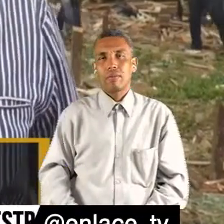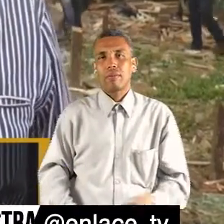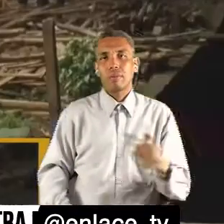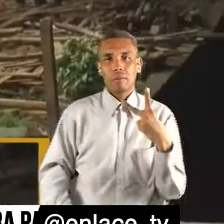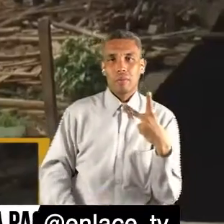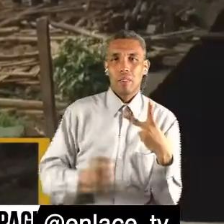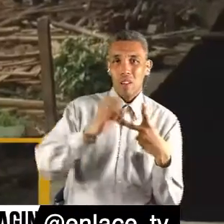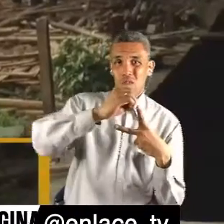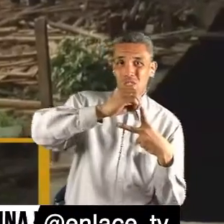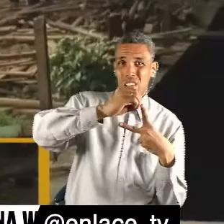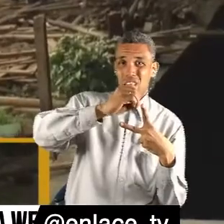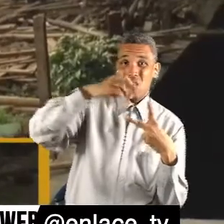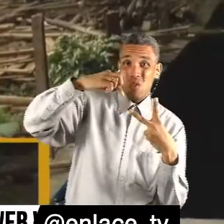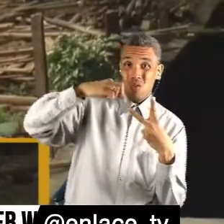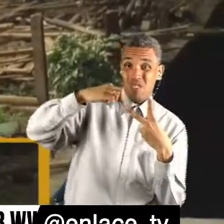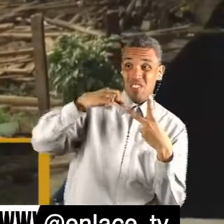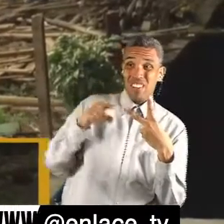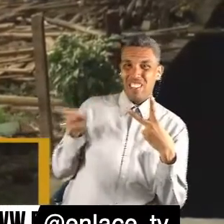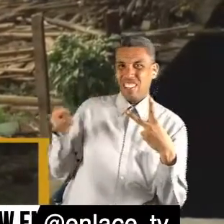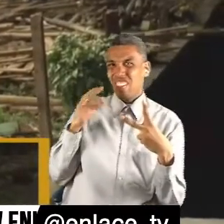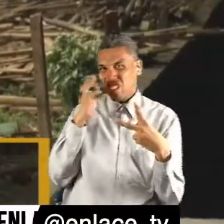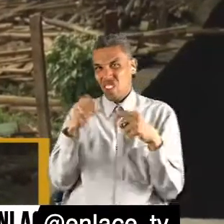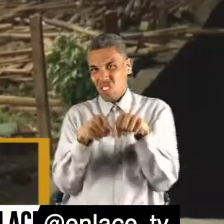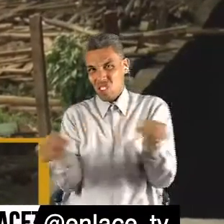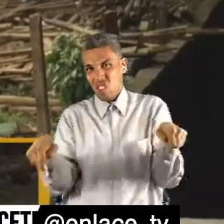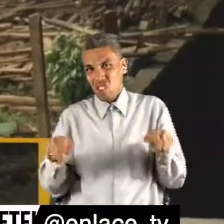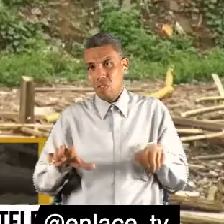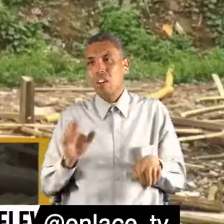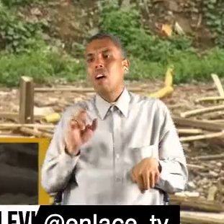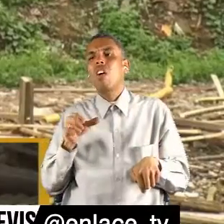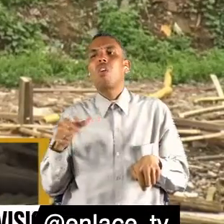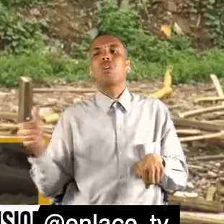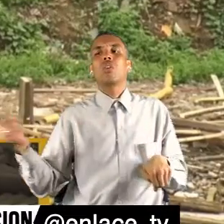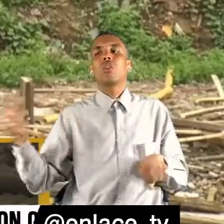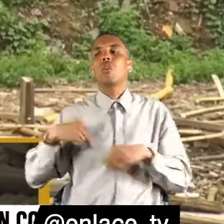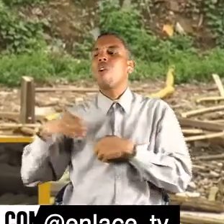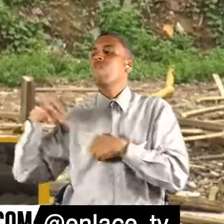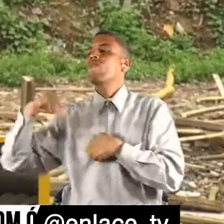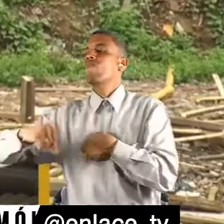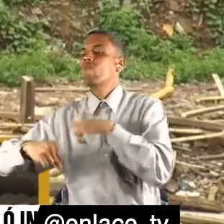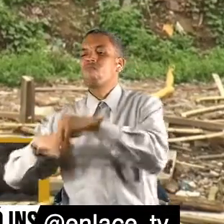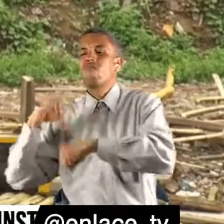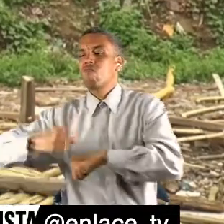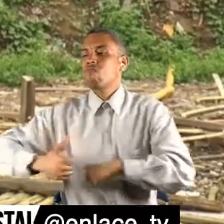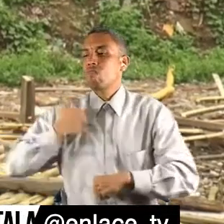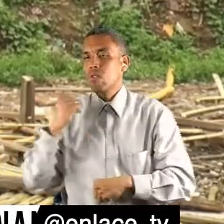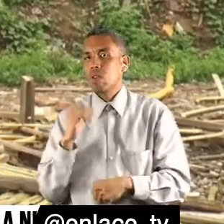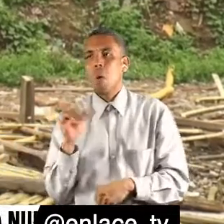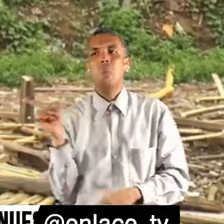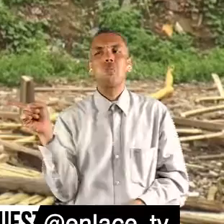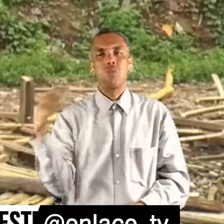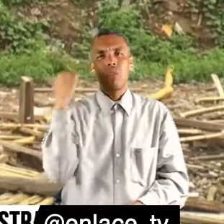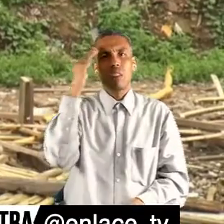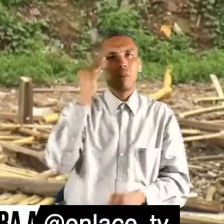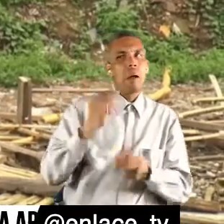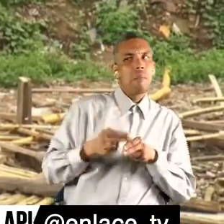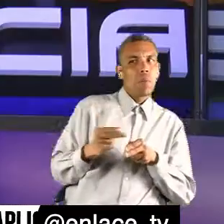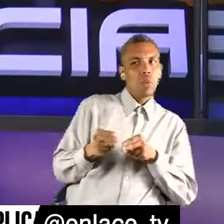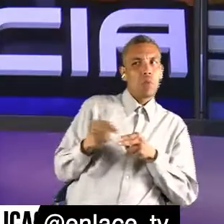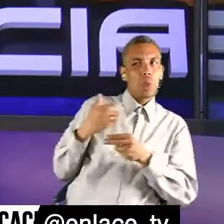Giovanni Villarreal, anunció que hay otros sitios invadidos en la ciudad que ya están identificados y que están pendientes por